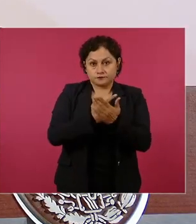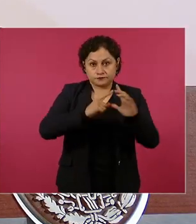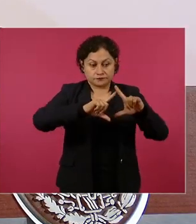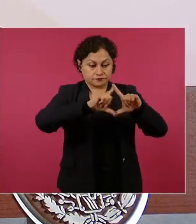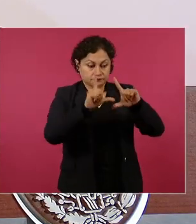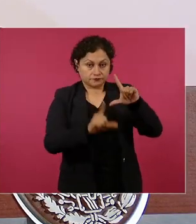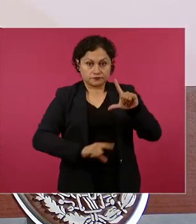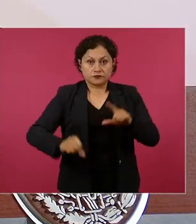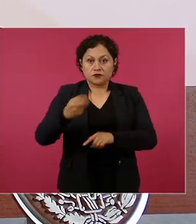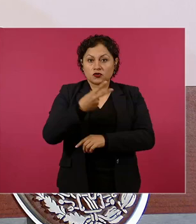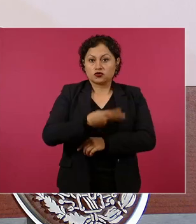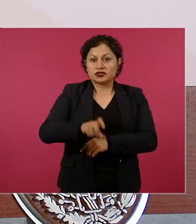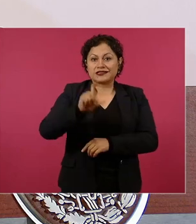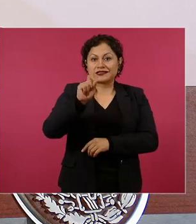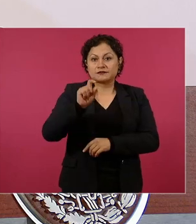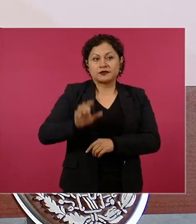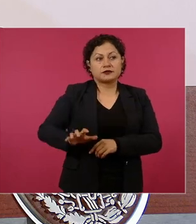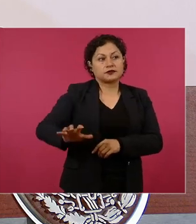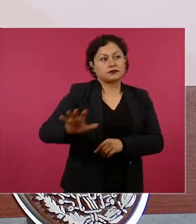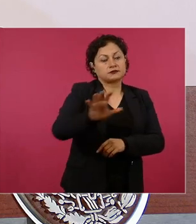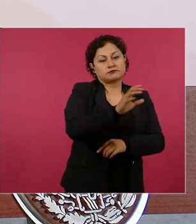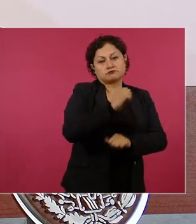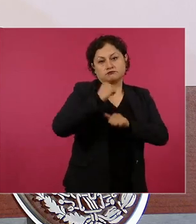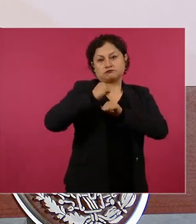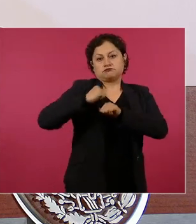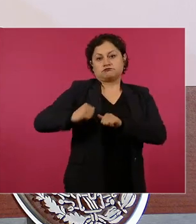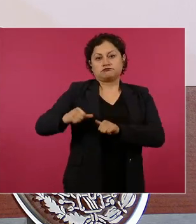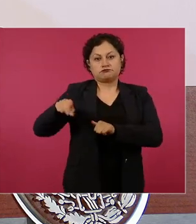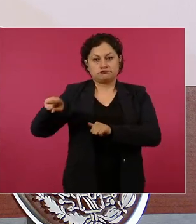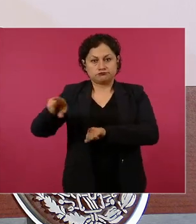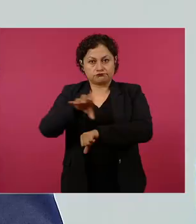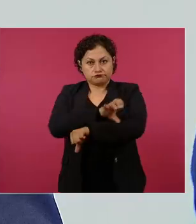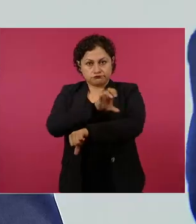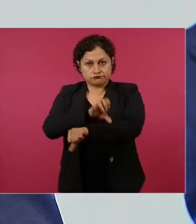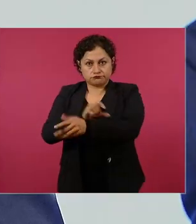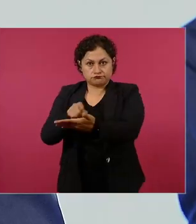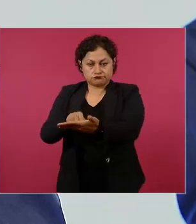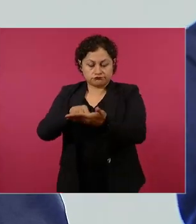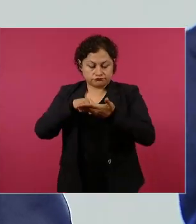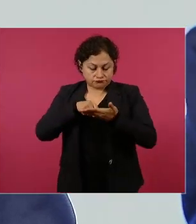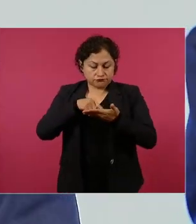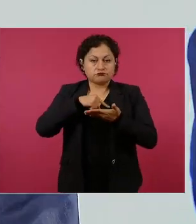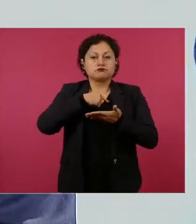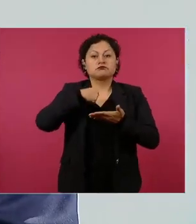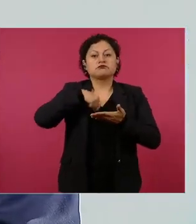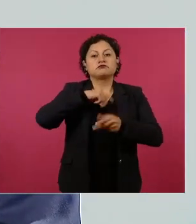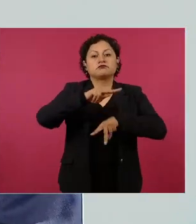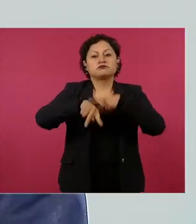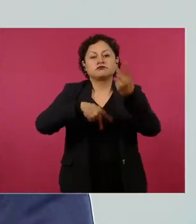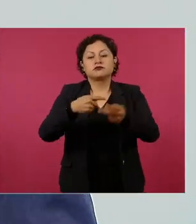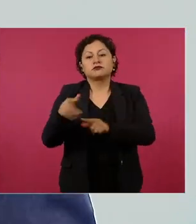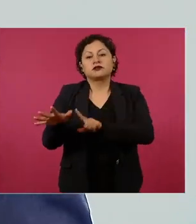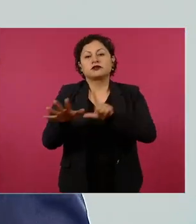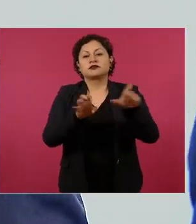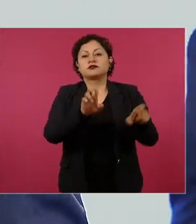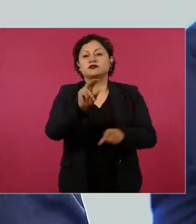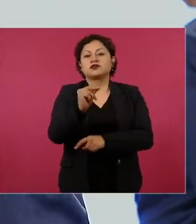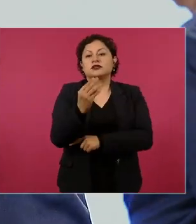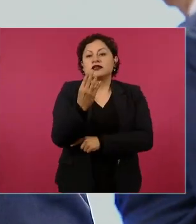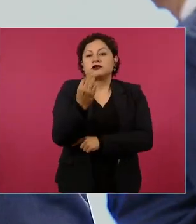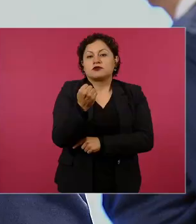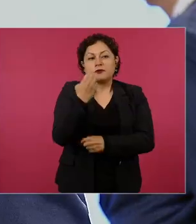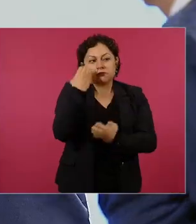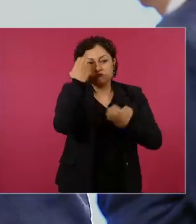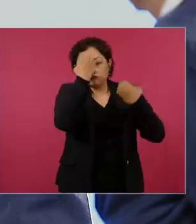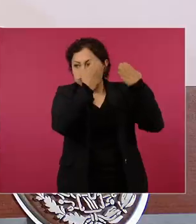regiones que determina la Comisión Reguladora de Energía, realizamos 789 verificaciones y en todas